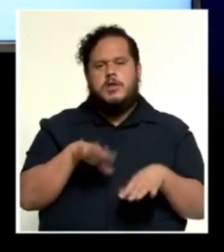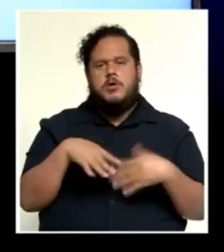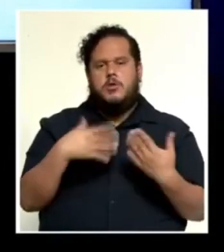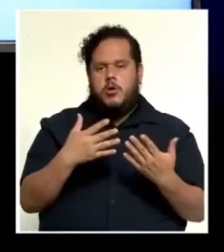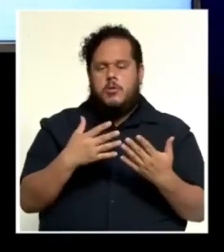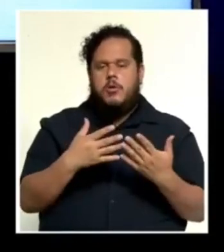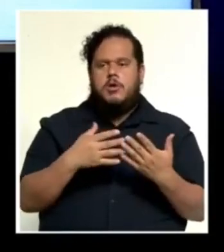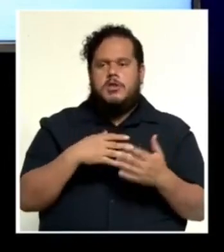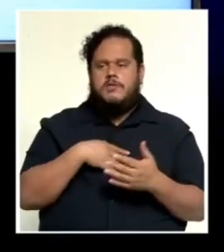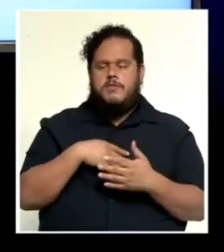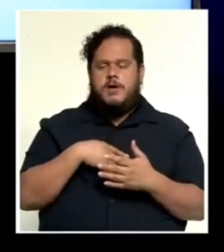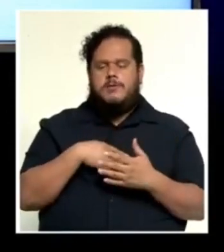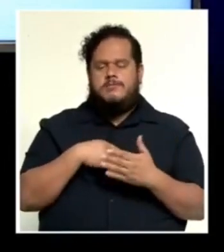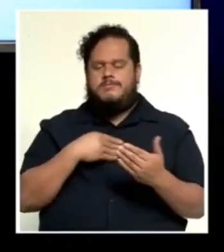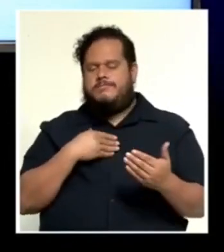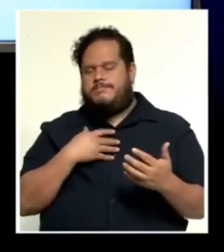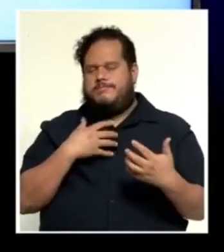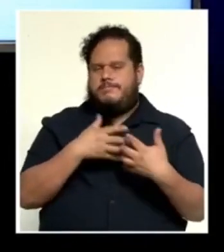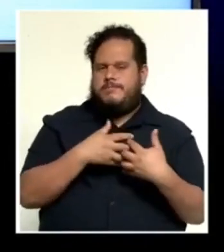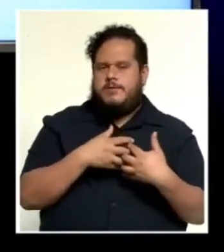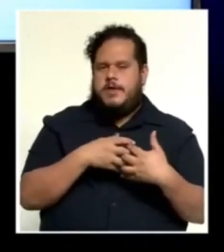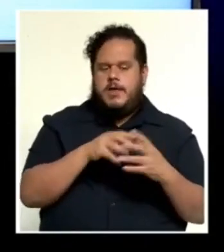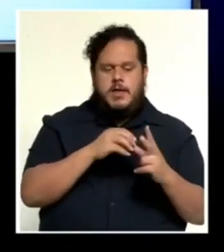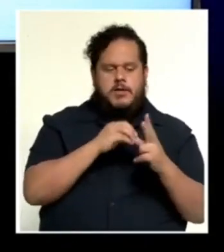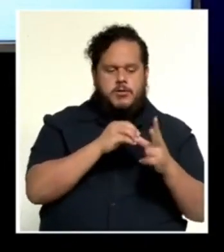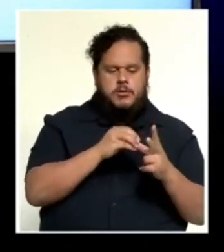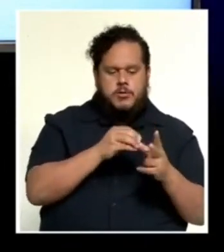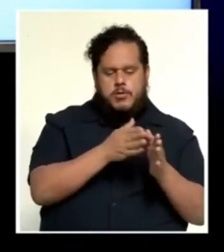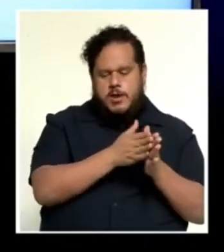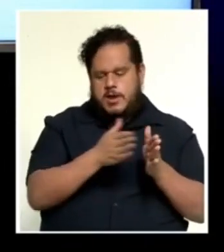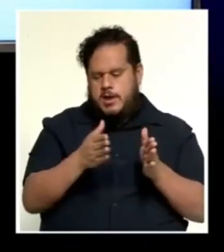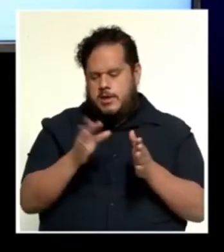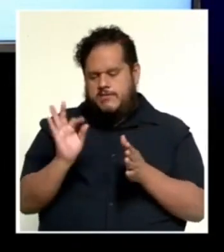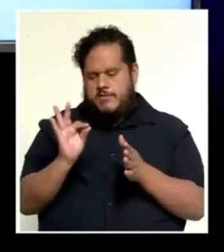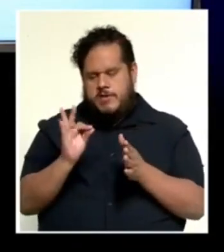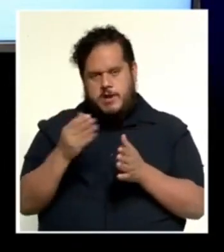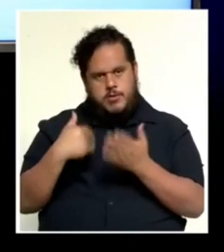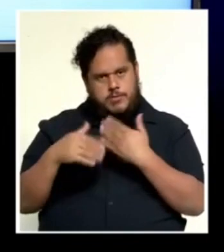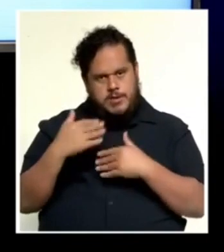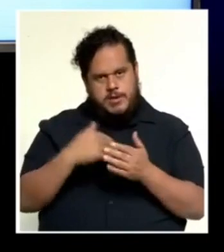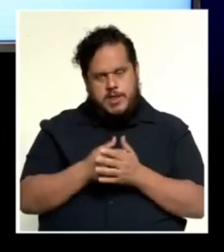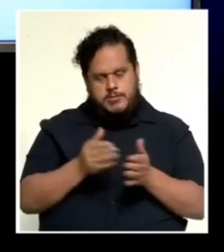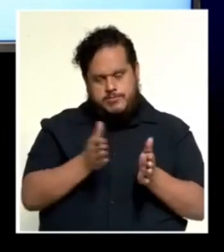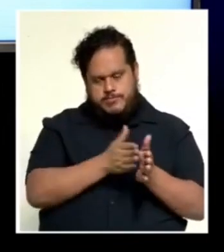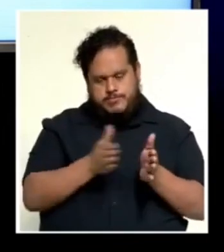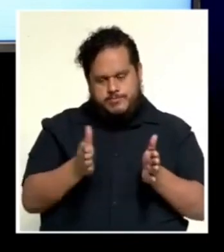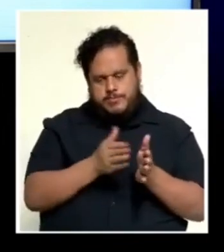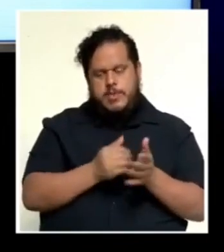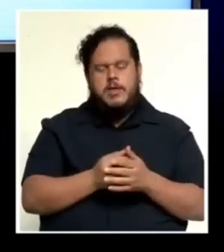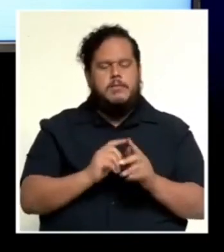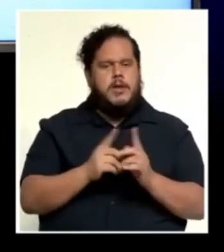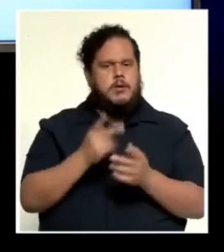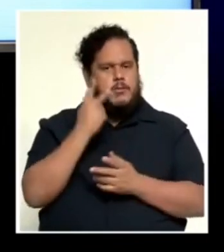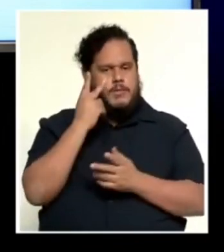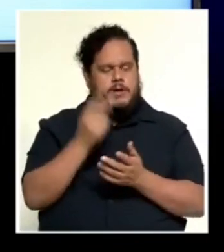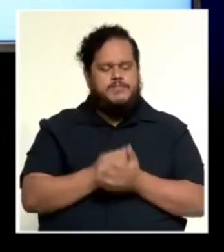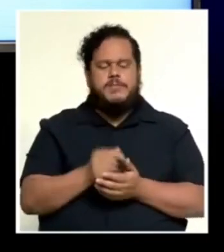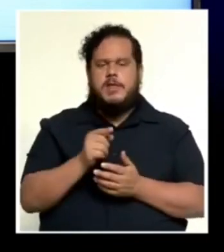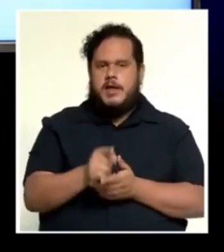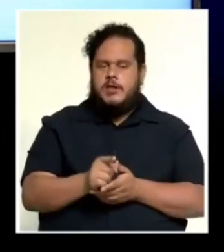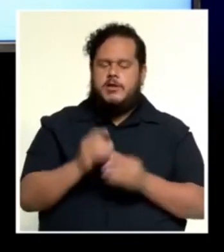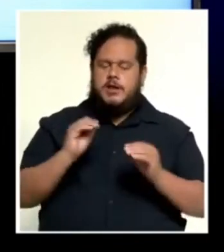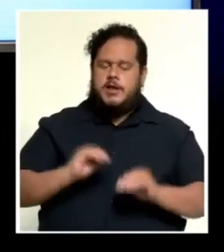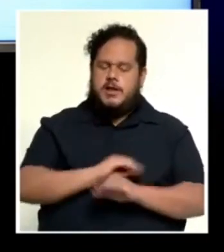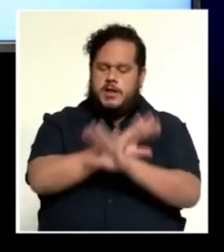fueron decantando entre octubre y febrero pasado, ¿verdad? Ahora bien, vean ustedes cómo, y esto tiene que